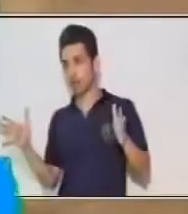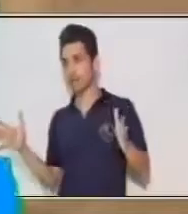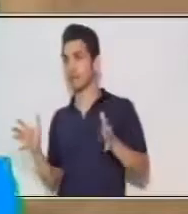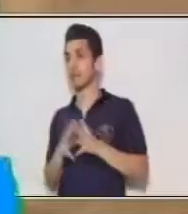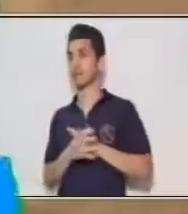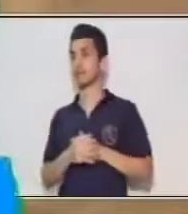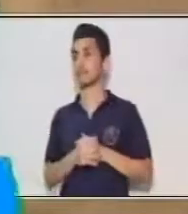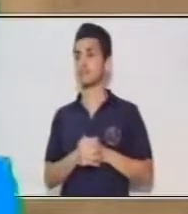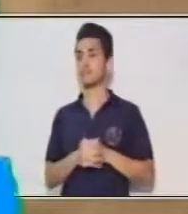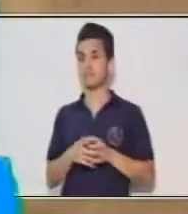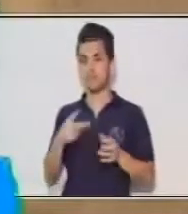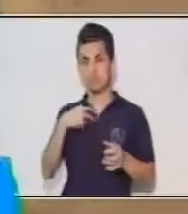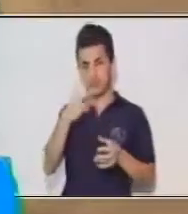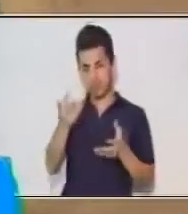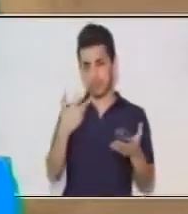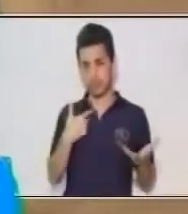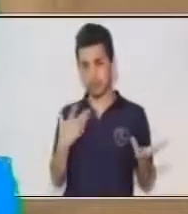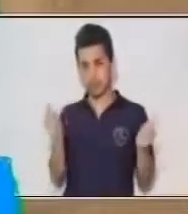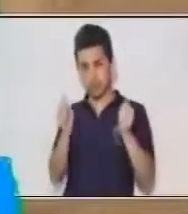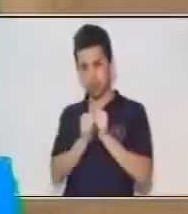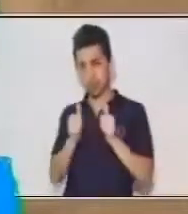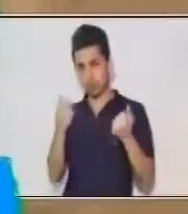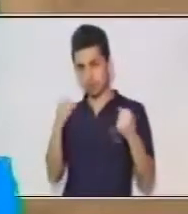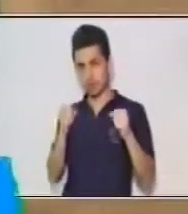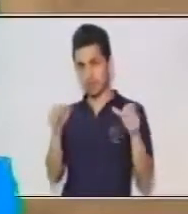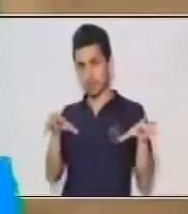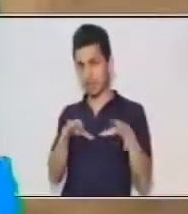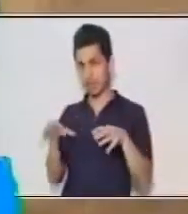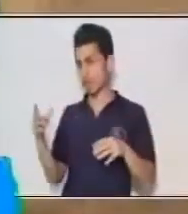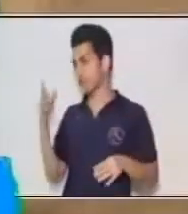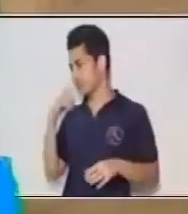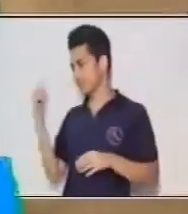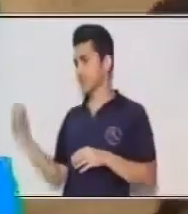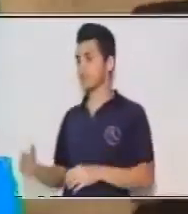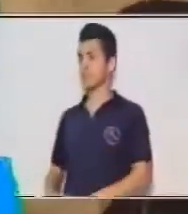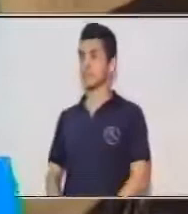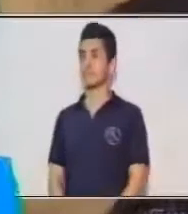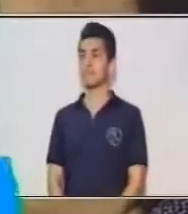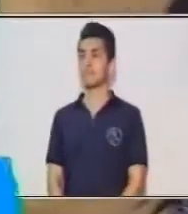Vamos juntos a realizar esta actividad. Bueno,